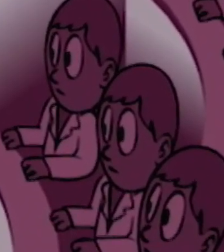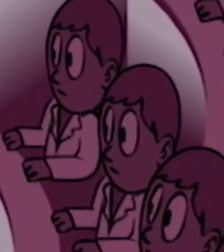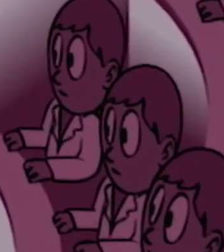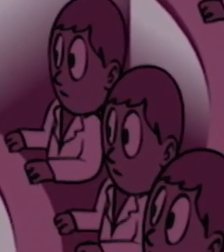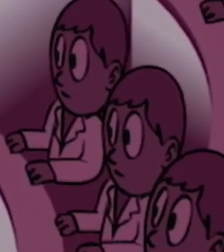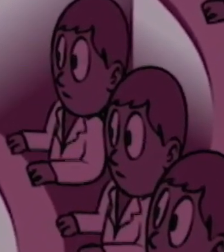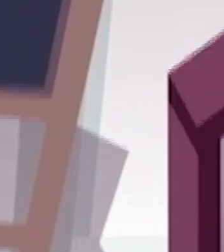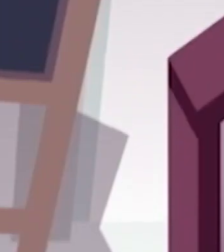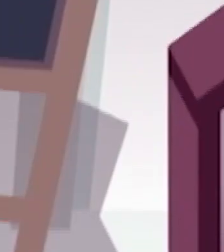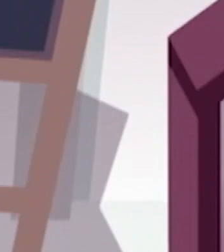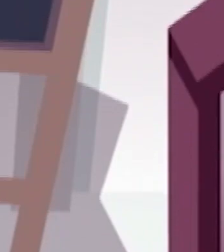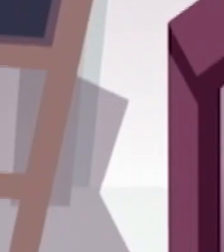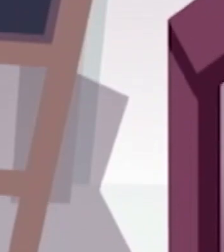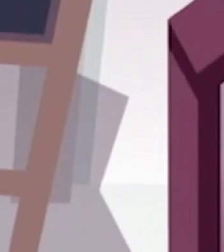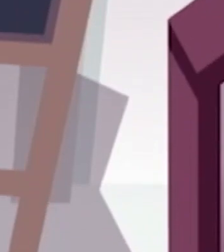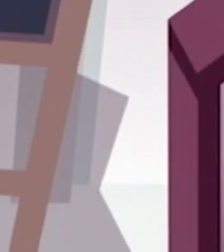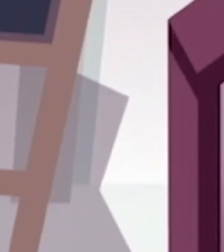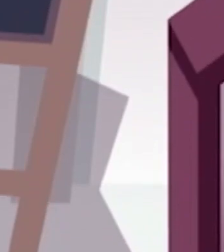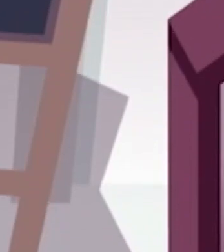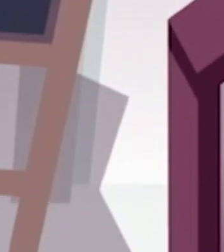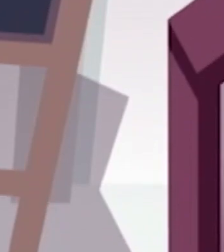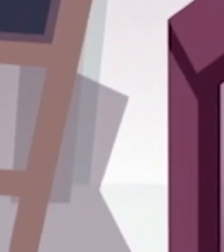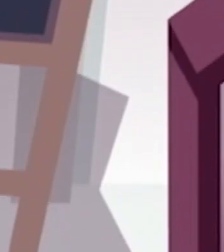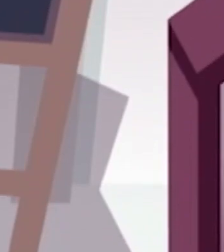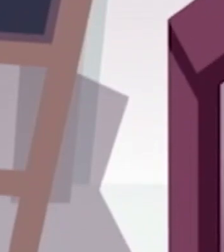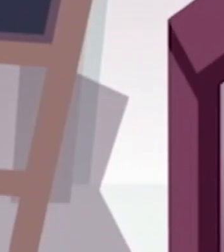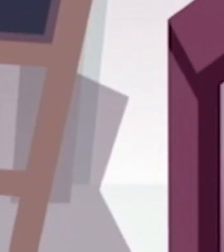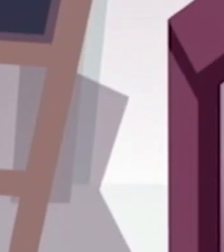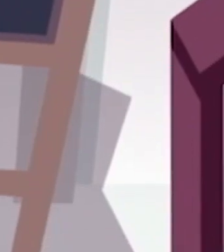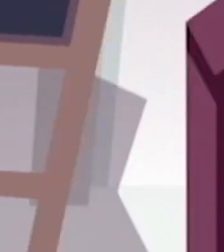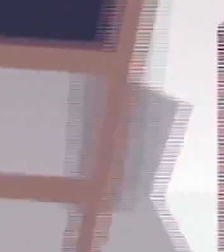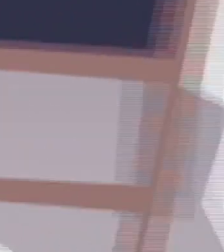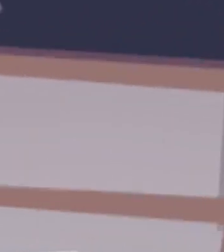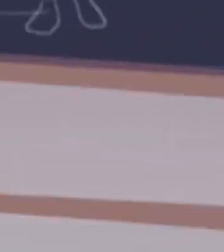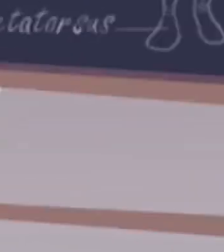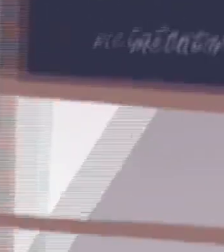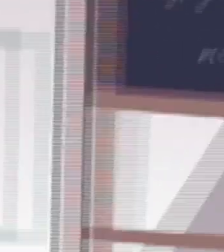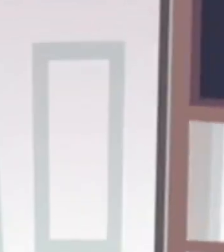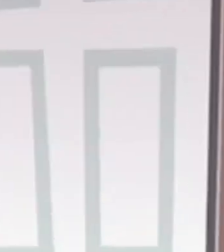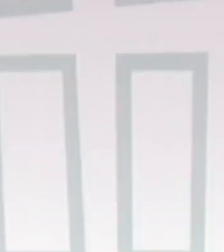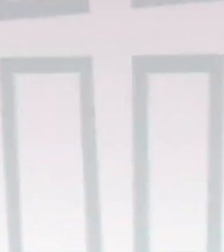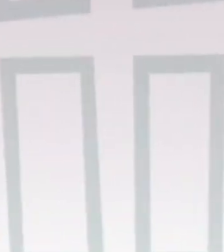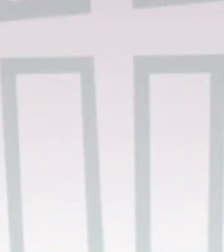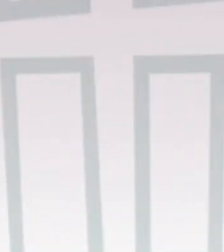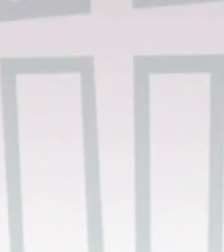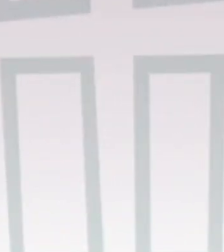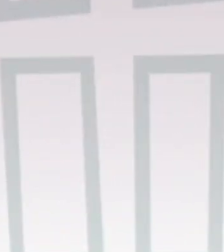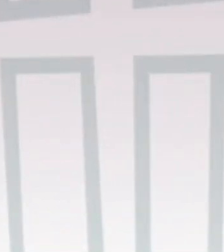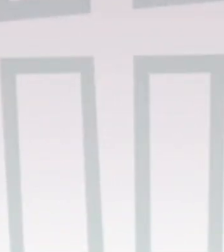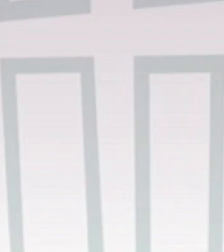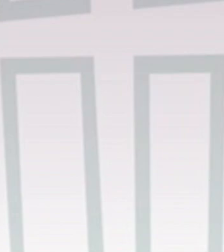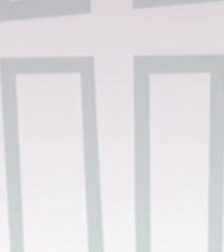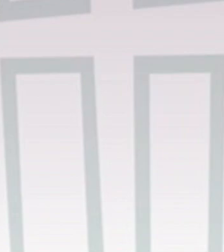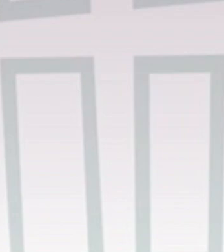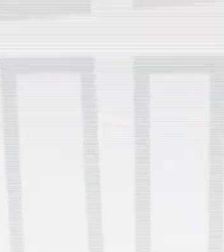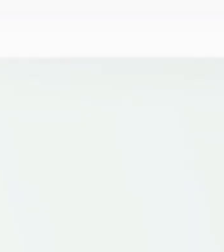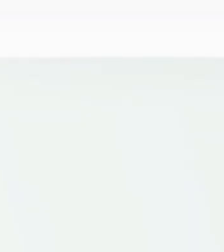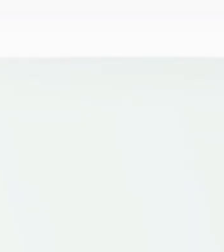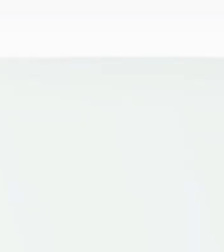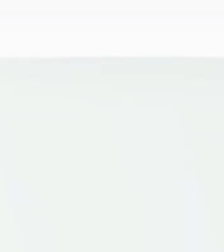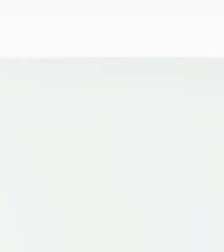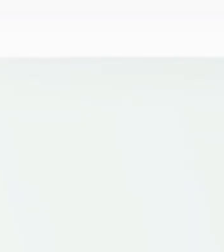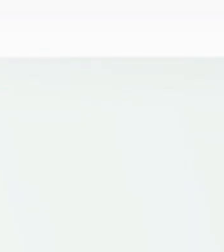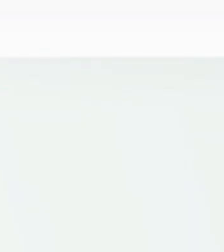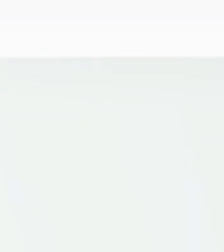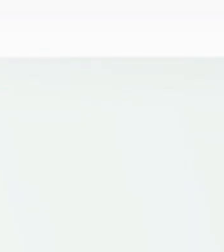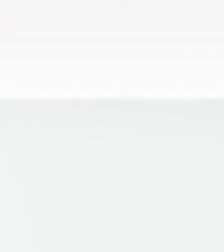Si usted ha estudiado mucho la anatomía del cuerpo humano en universidades de prestigio, pero se llega a topar con un costarricense, es mejor que se olvide